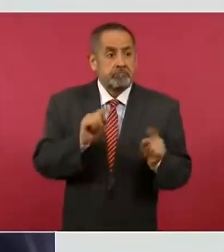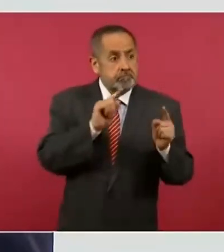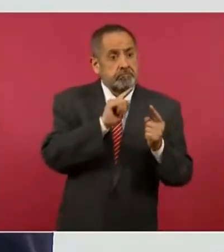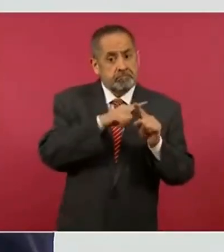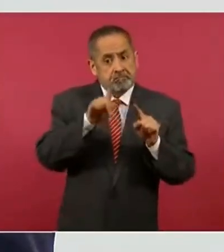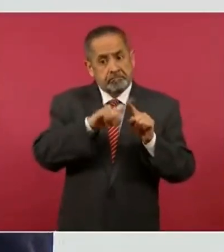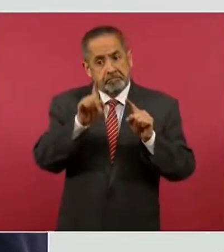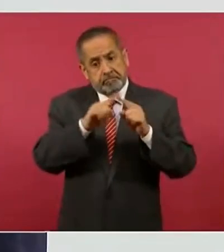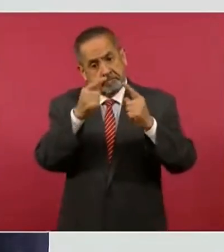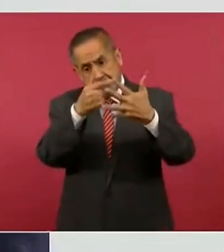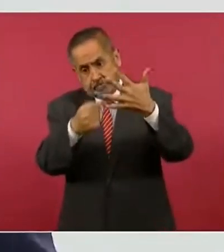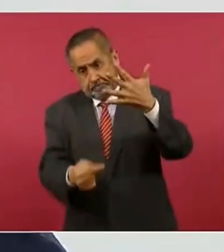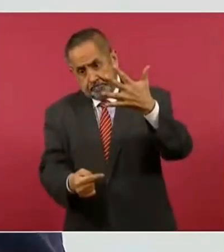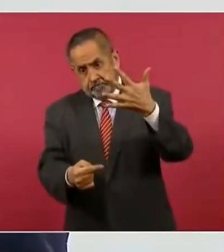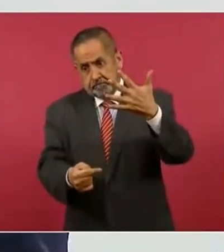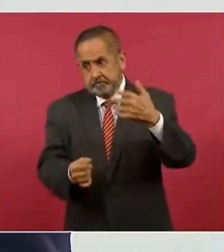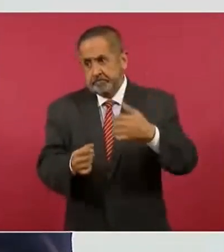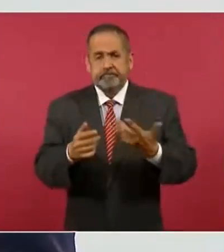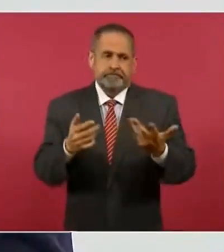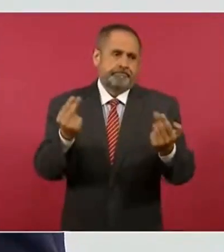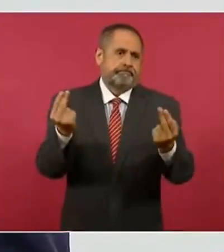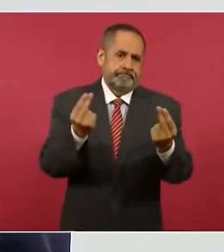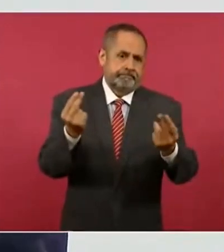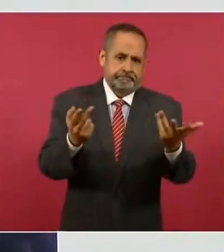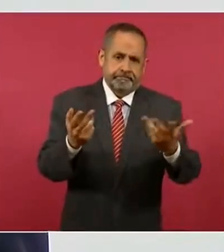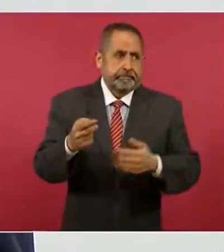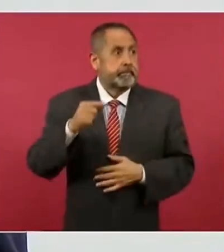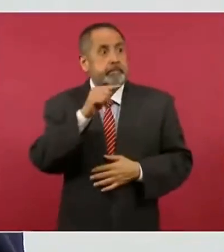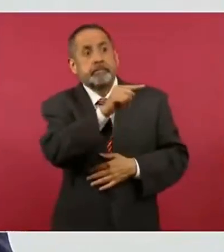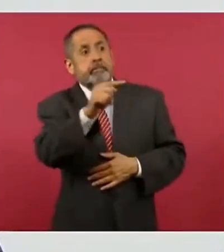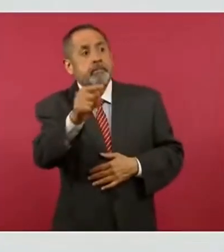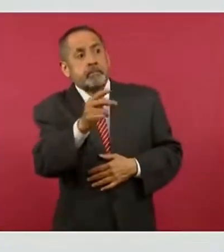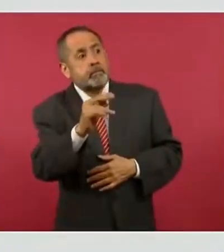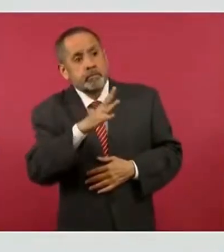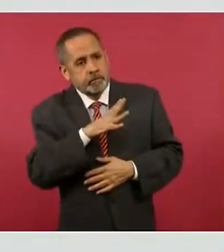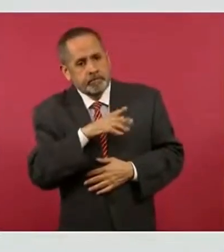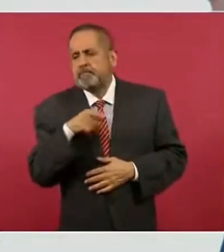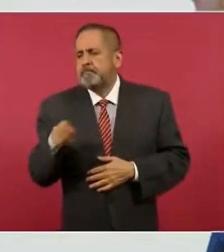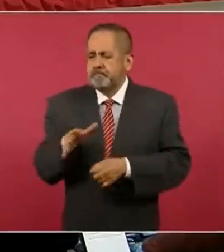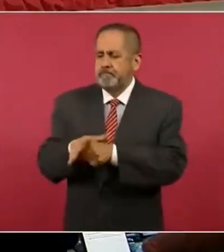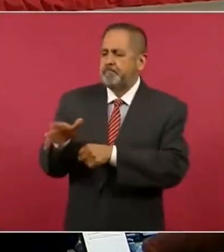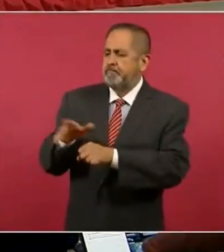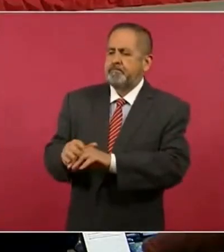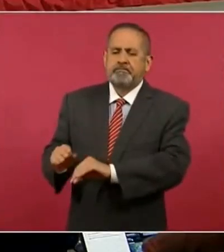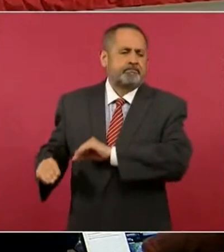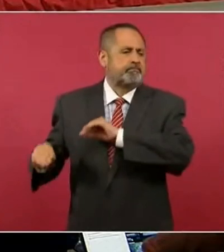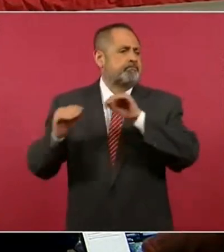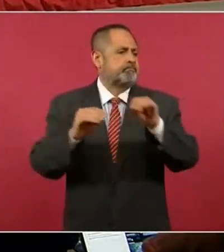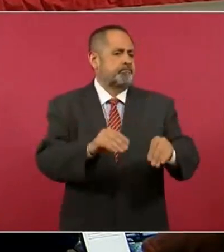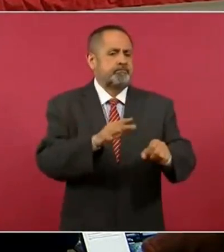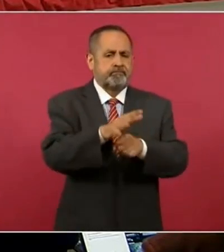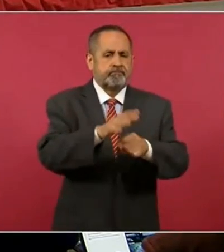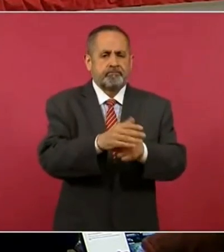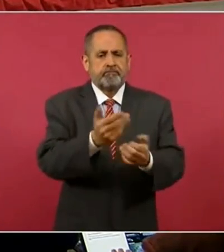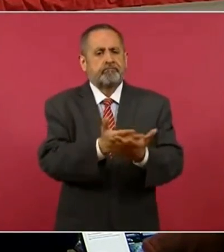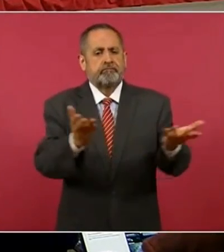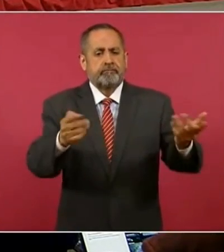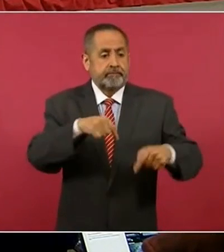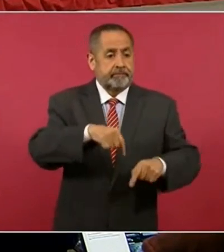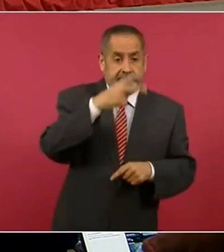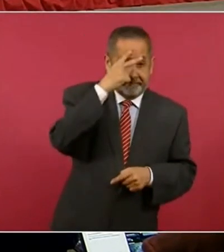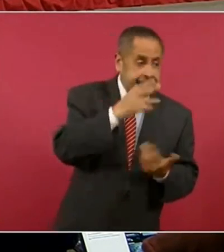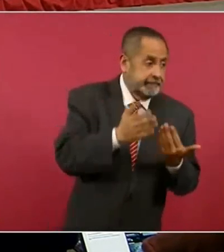como decíamos, pues de muy alta demanda y poca oferta, para decirlo de alguna manera, entre médicos de nuestro país